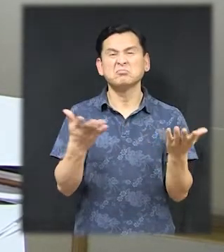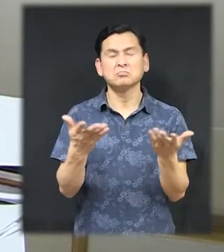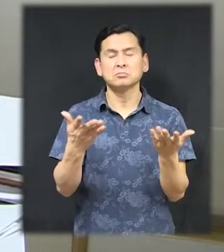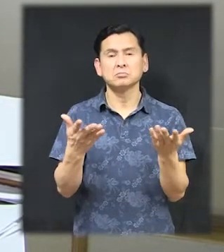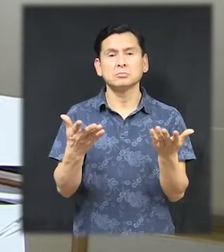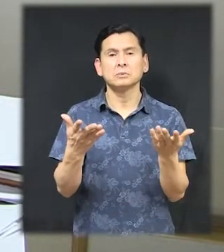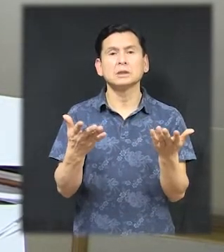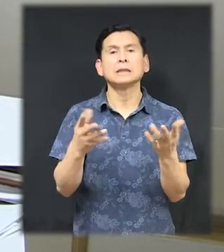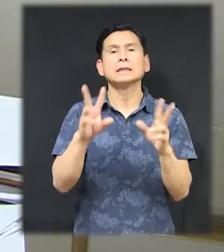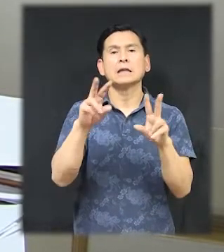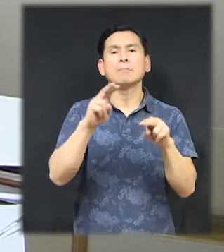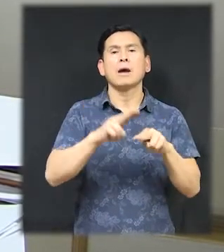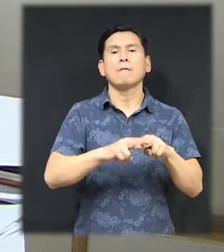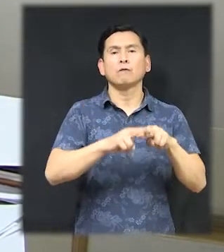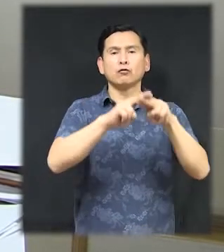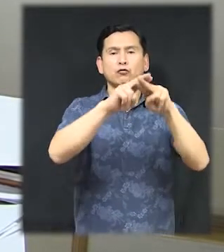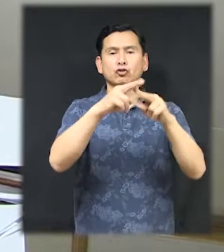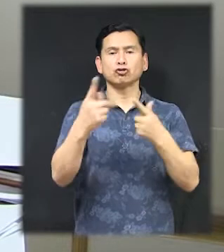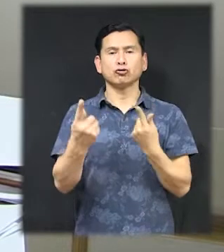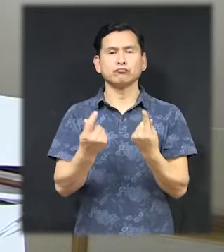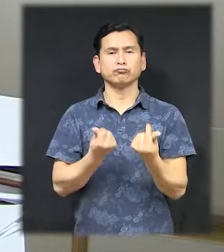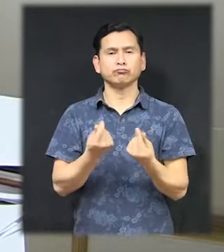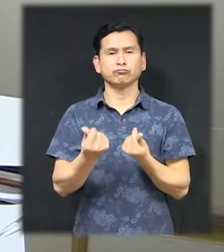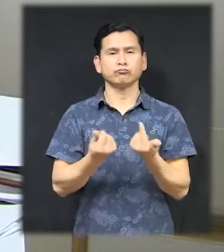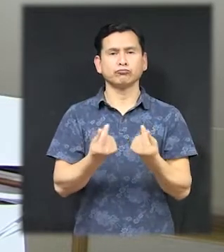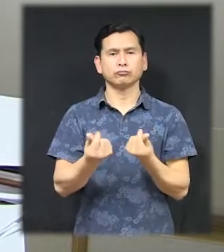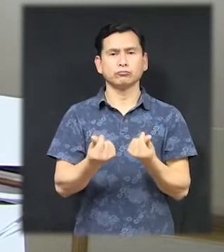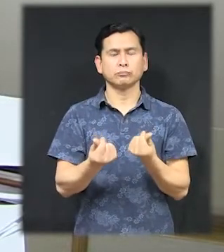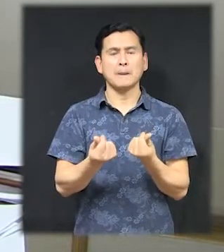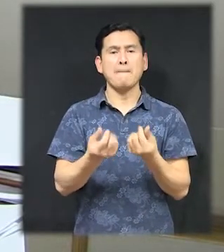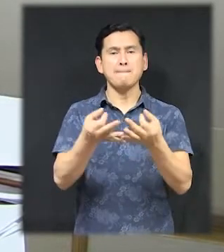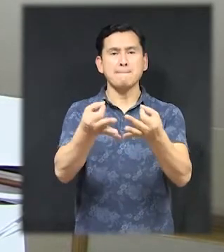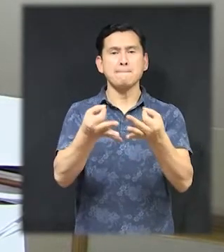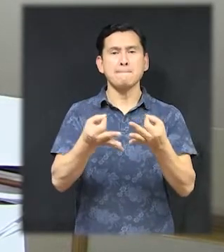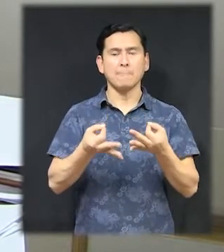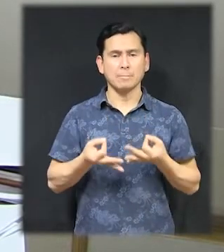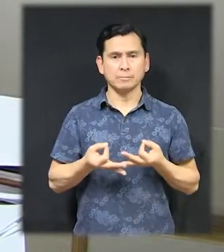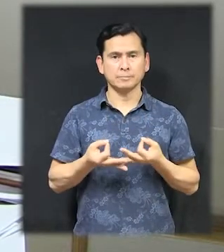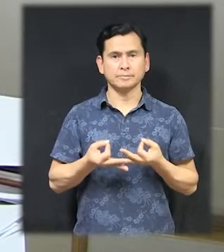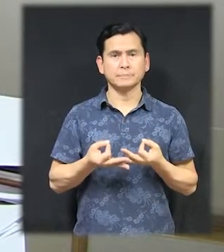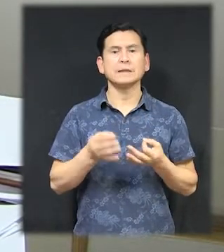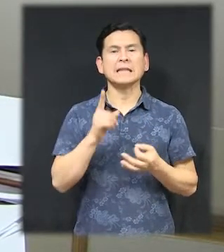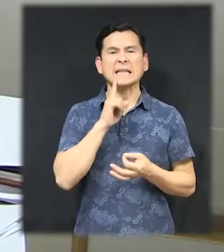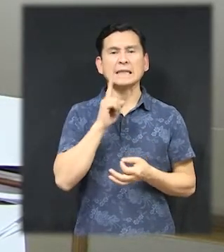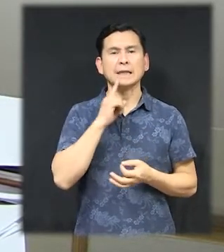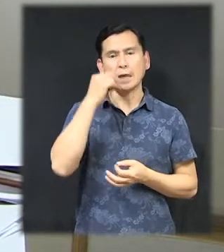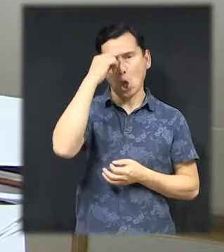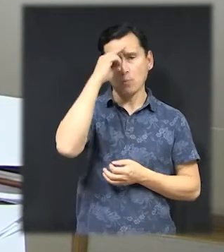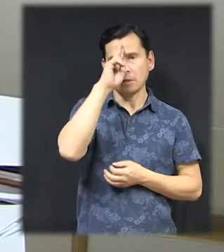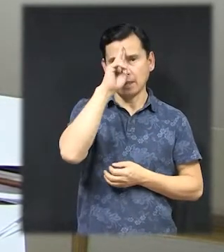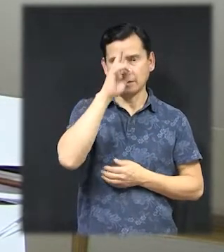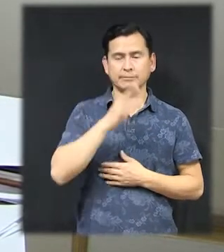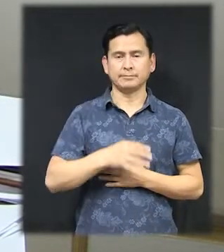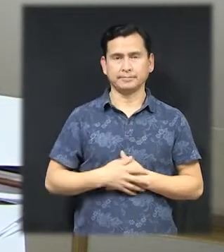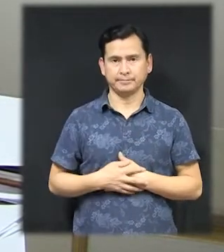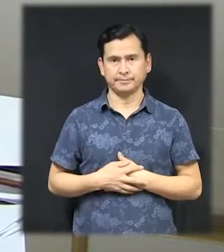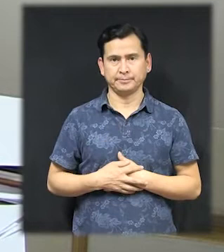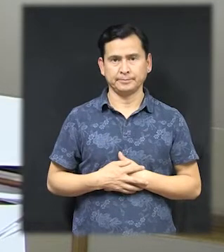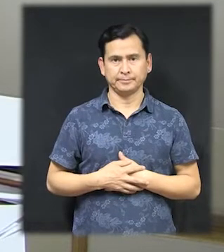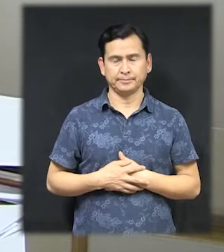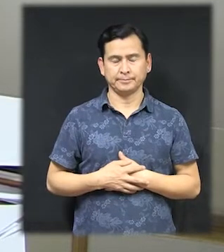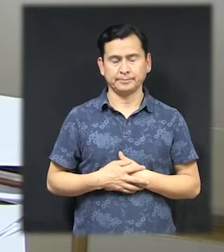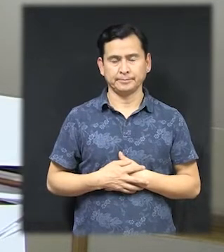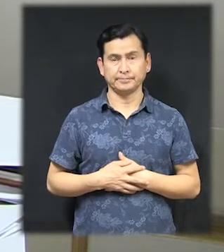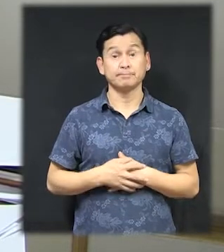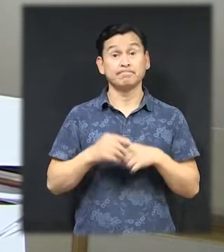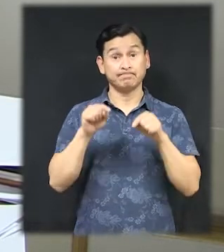quisiera destacar el hecho de que entre el año 2019 y el 2020 se produjo uno de los cambios